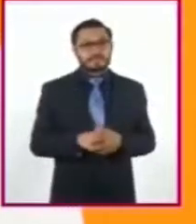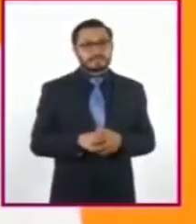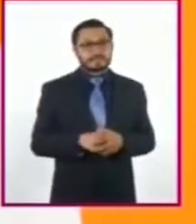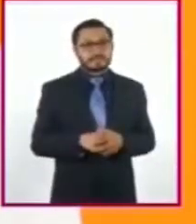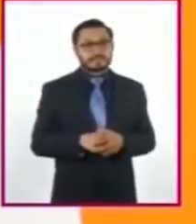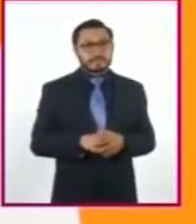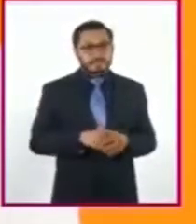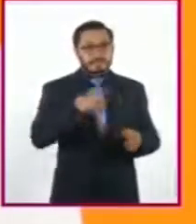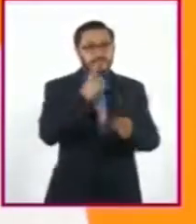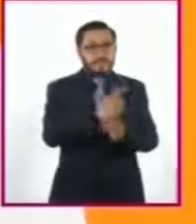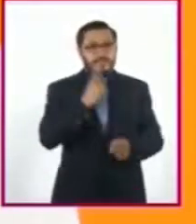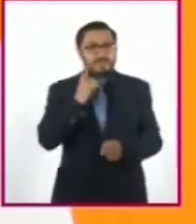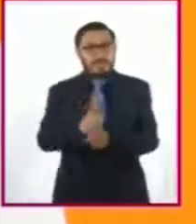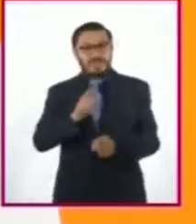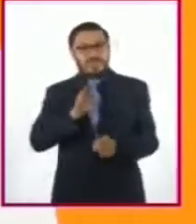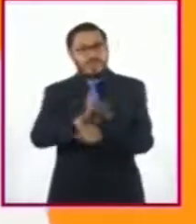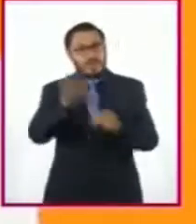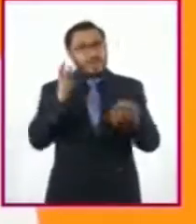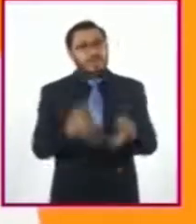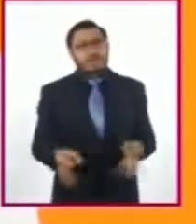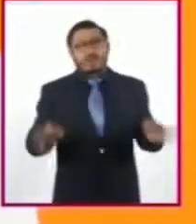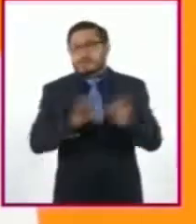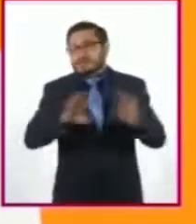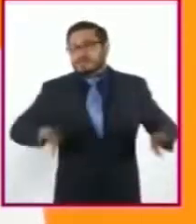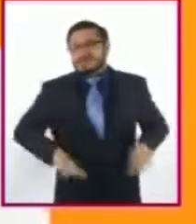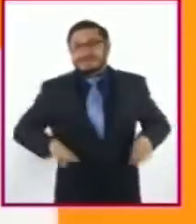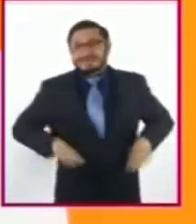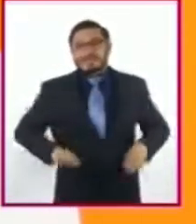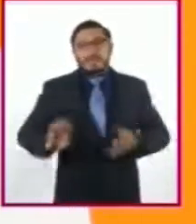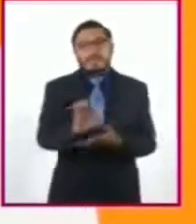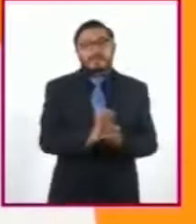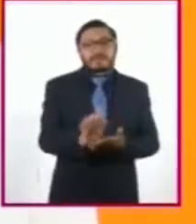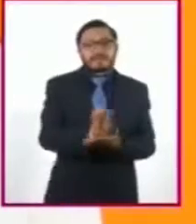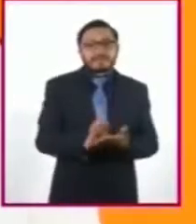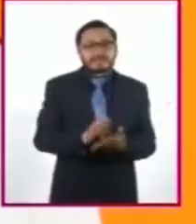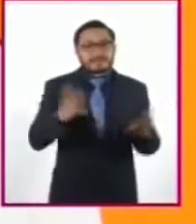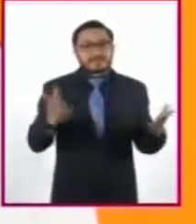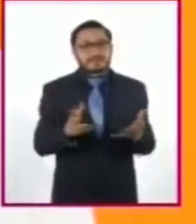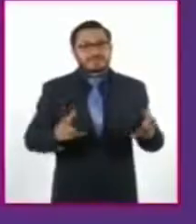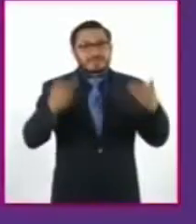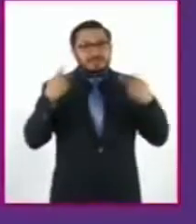identificarán las principales características de los escenarios de realización personal.